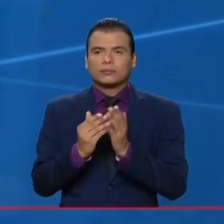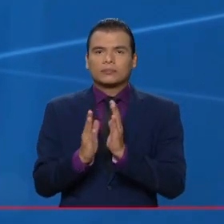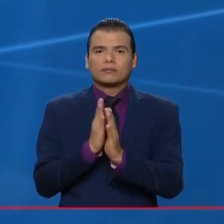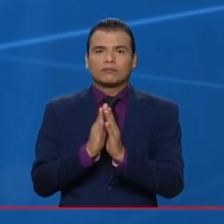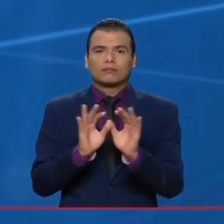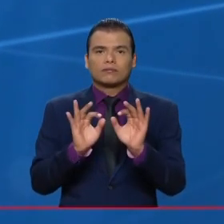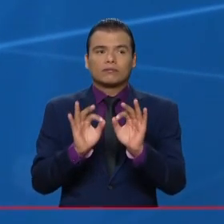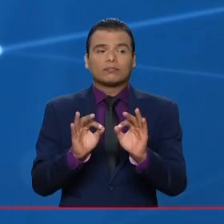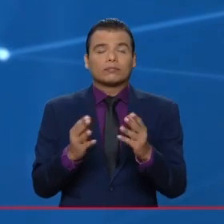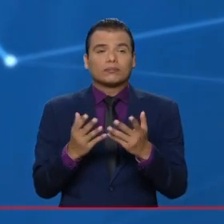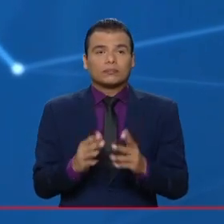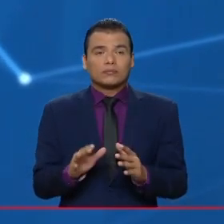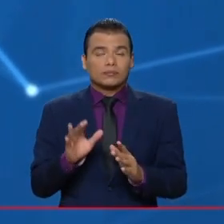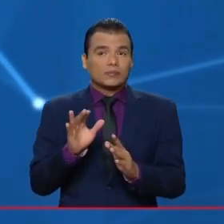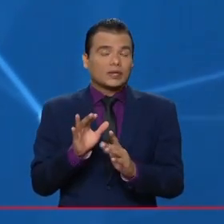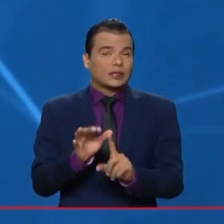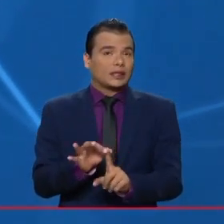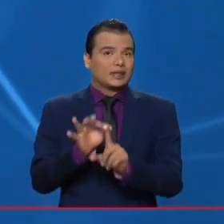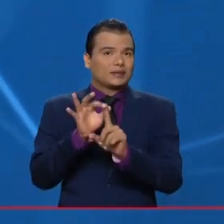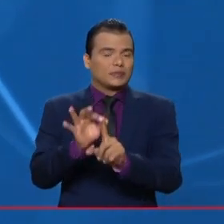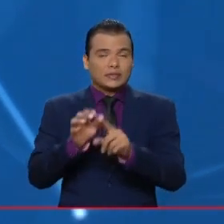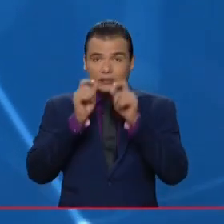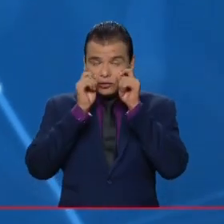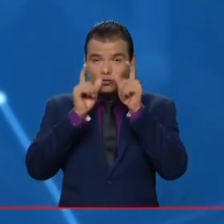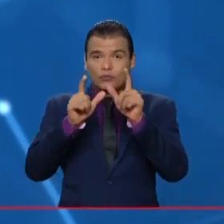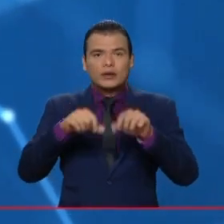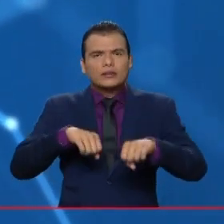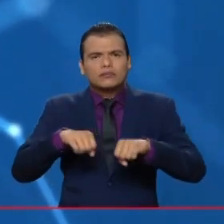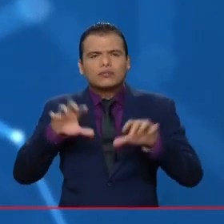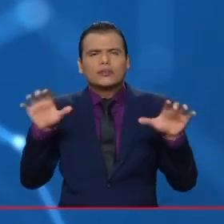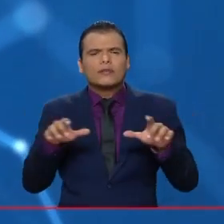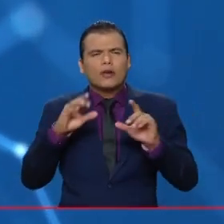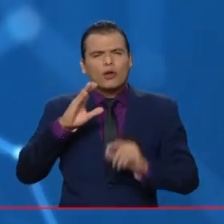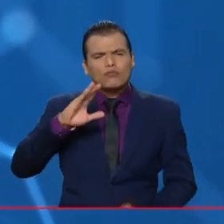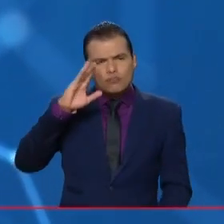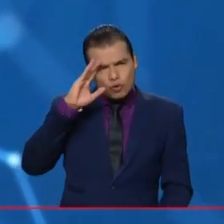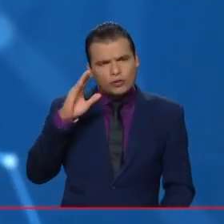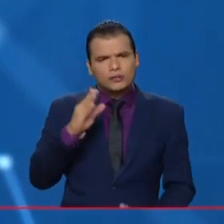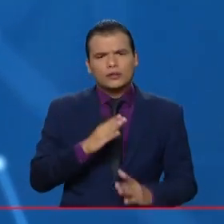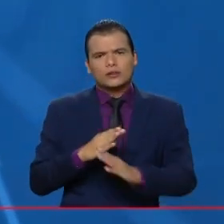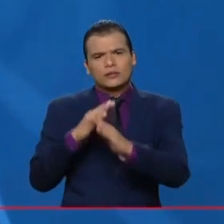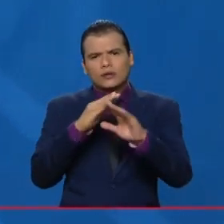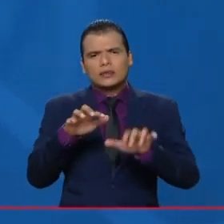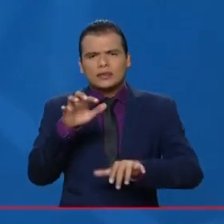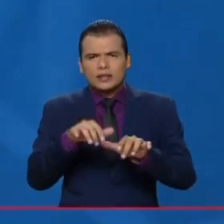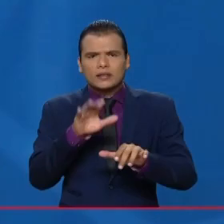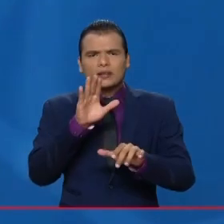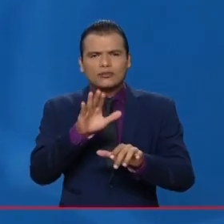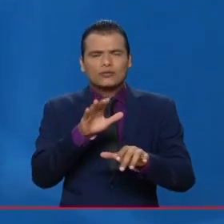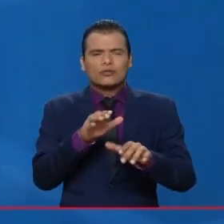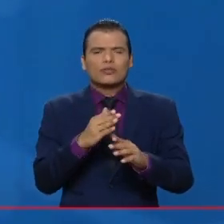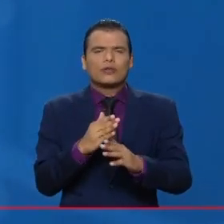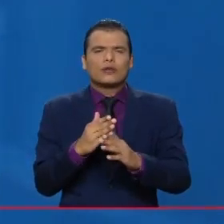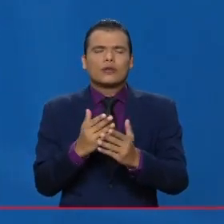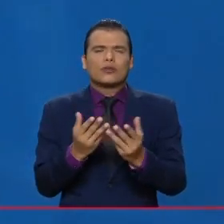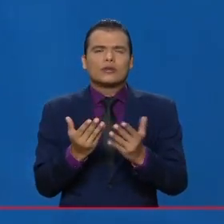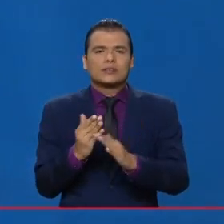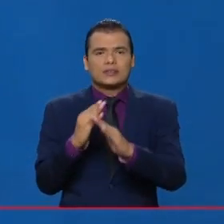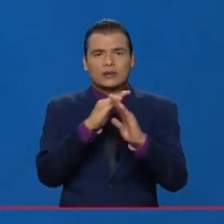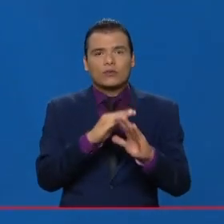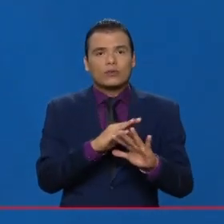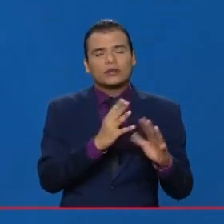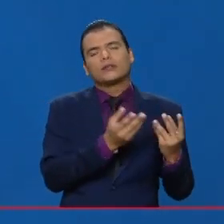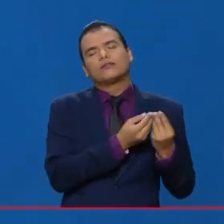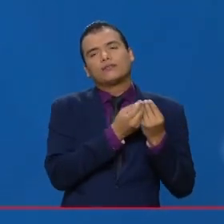mire, durante un operativo sorpresa, integrantes de la Policía Nacional y de la Secretaría de Seguridad y Justicia de Cali encontraron a por lo menos